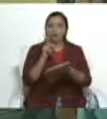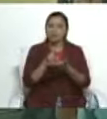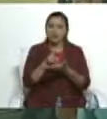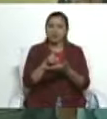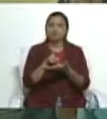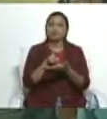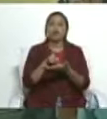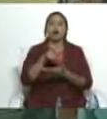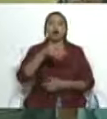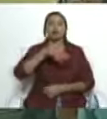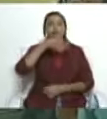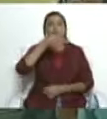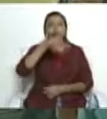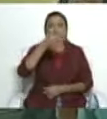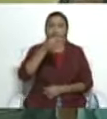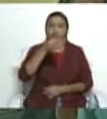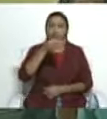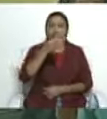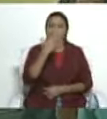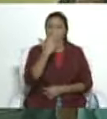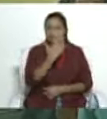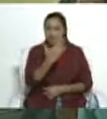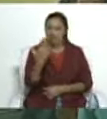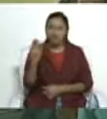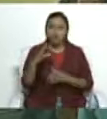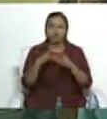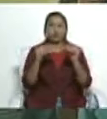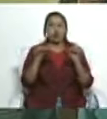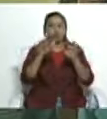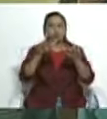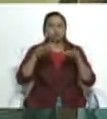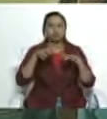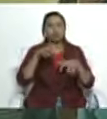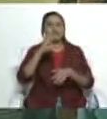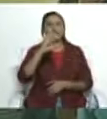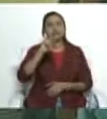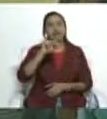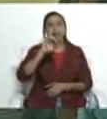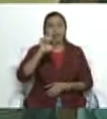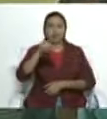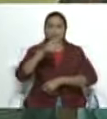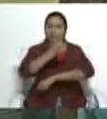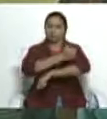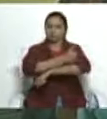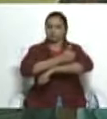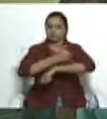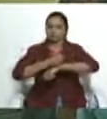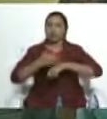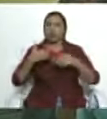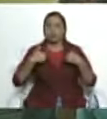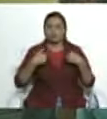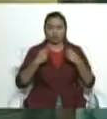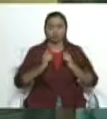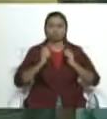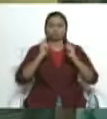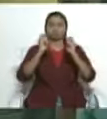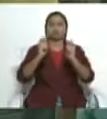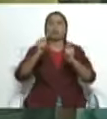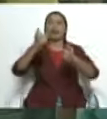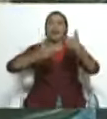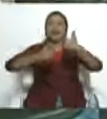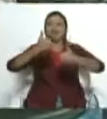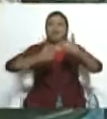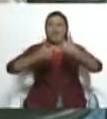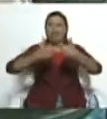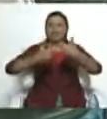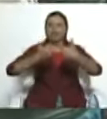Consejo Nacional Electoral luego de haber cumplido los requisitos que establece el Poder Electoral para postularse al cargo de